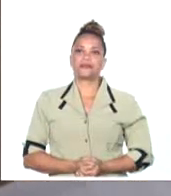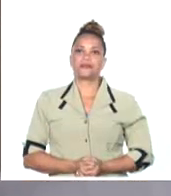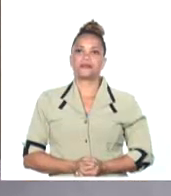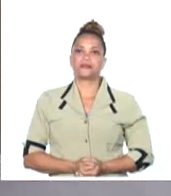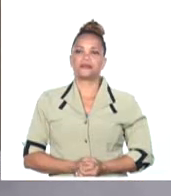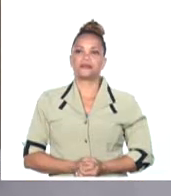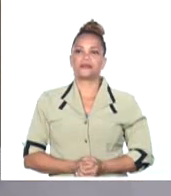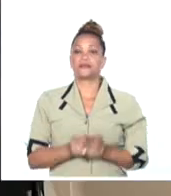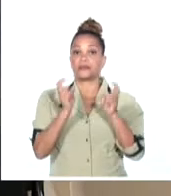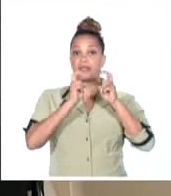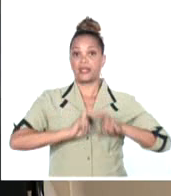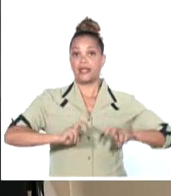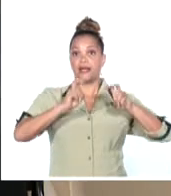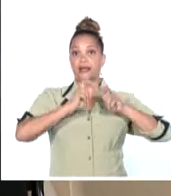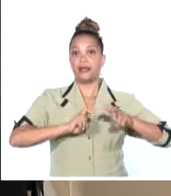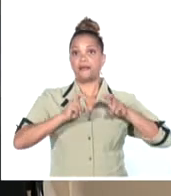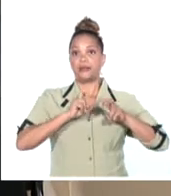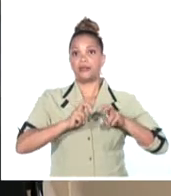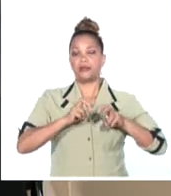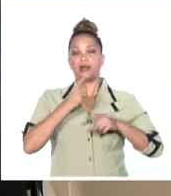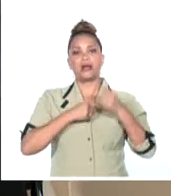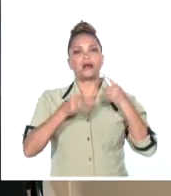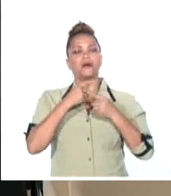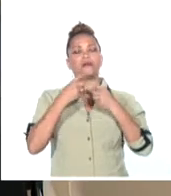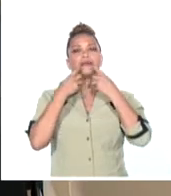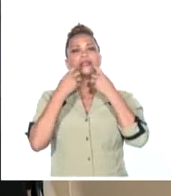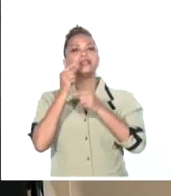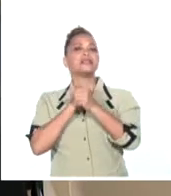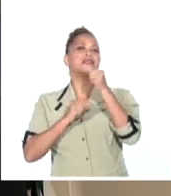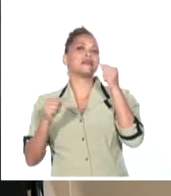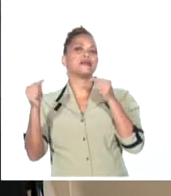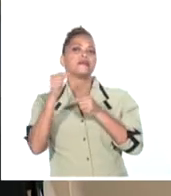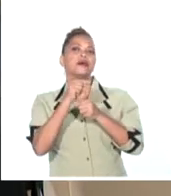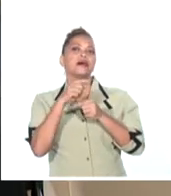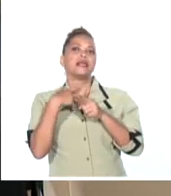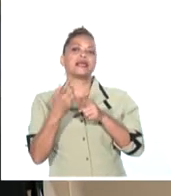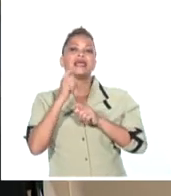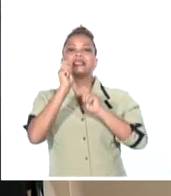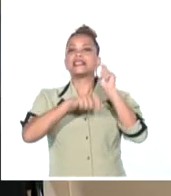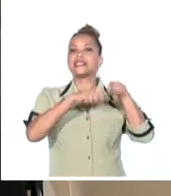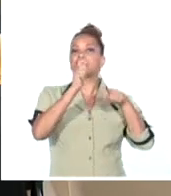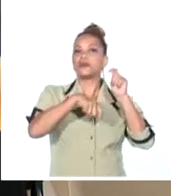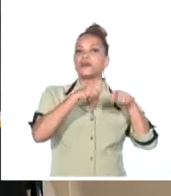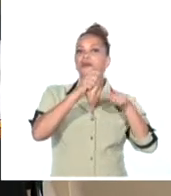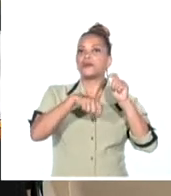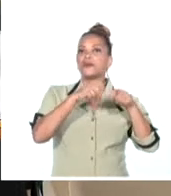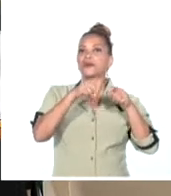Las investigaciones consistieron fundamentalmente en la cirugía